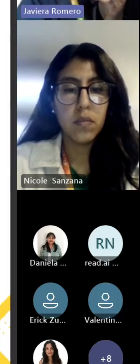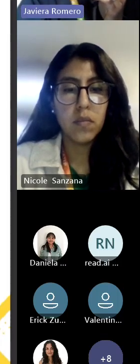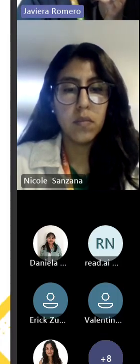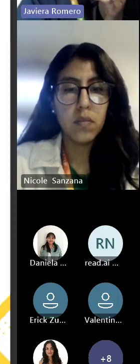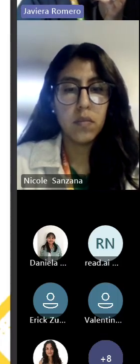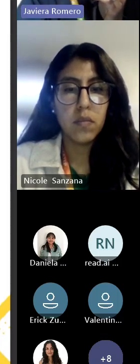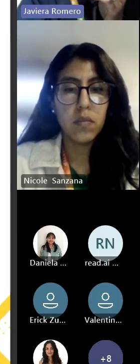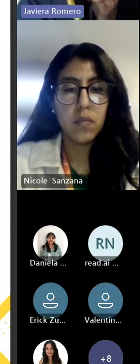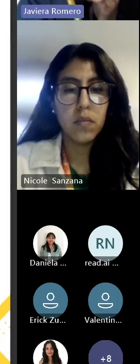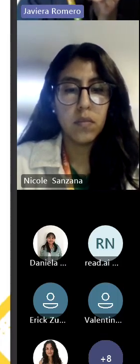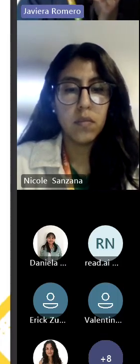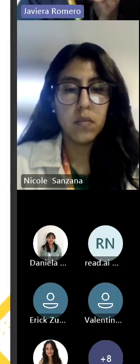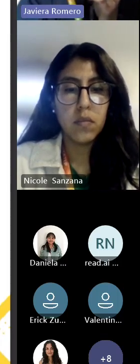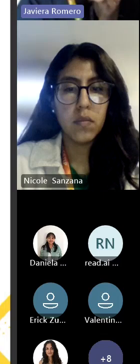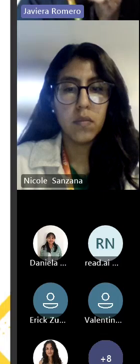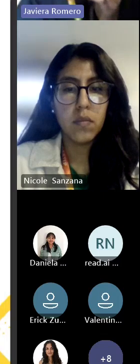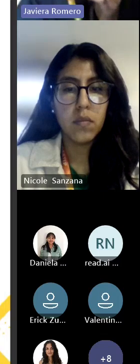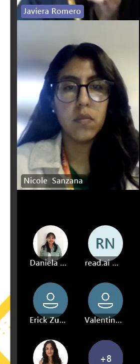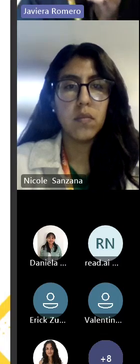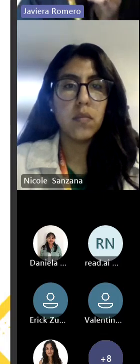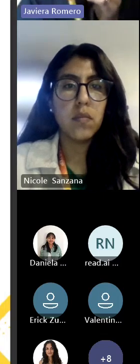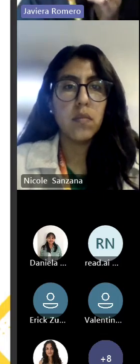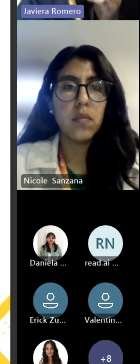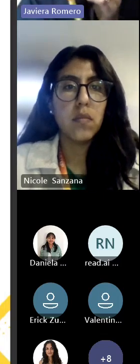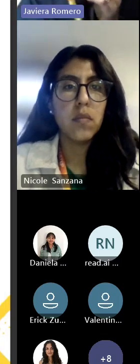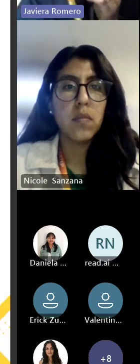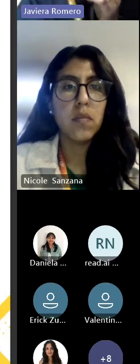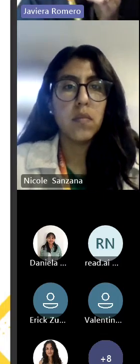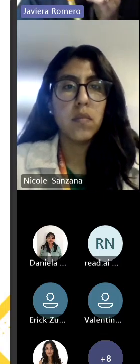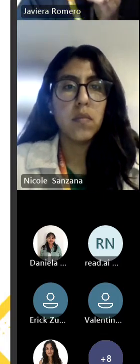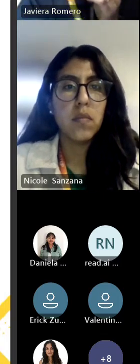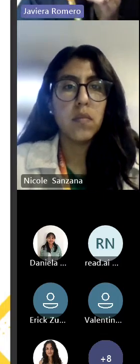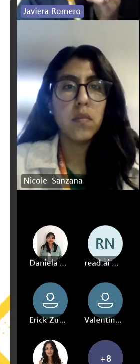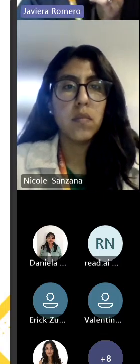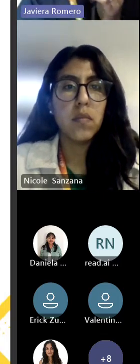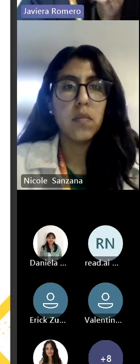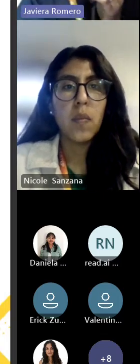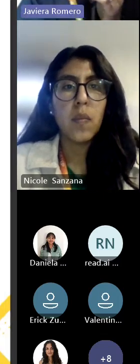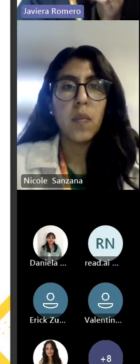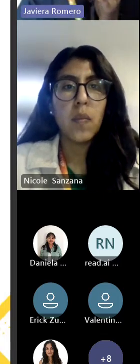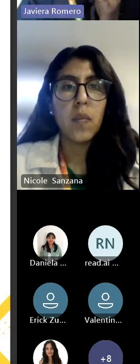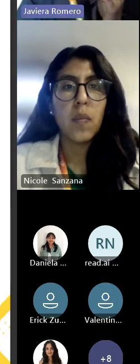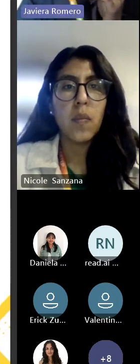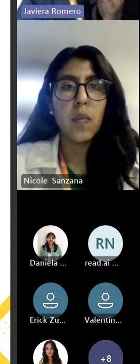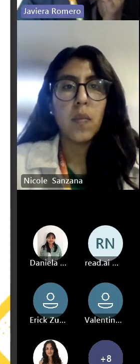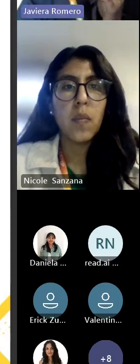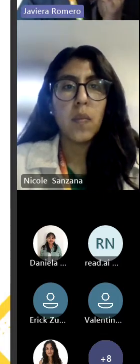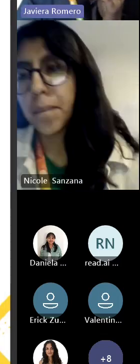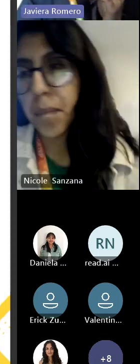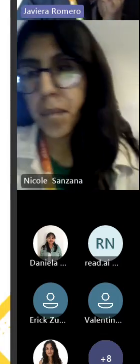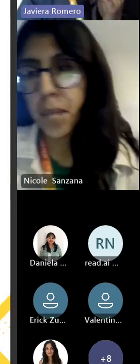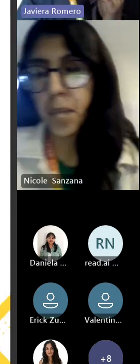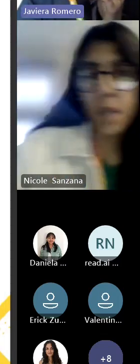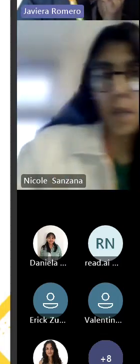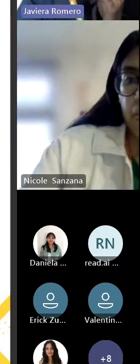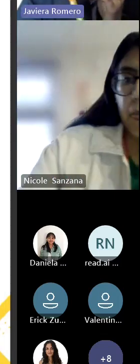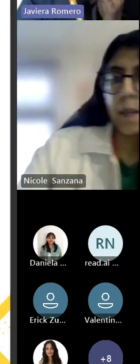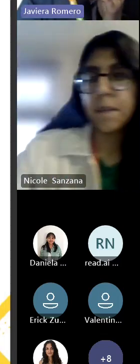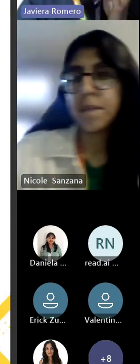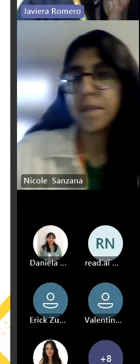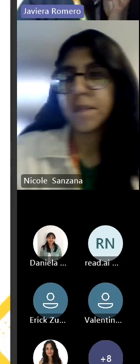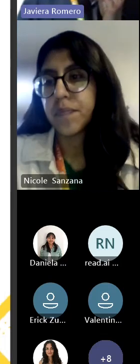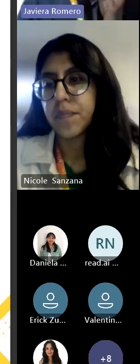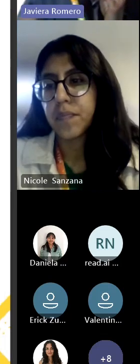comunidad educativa tras un suicidio, ¿cierto? De un estudiante, donde aparecen distintos momentos,